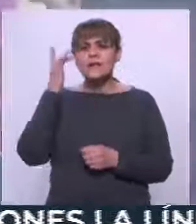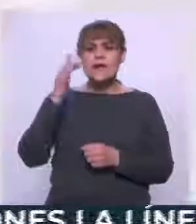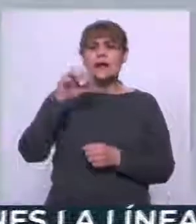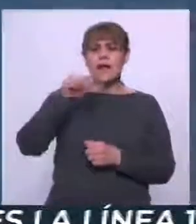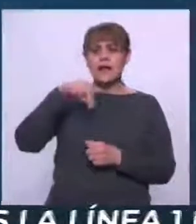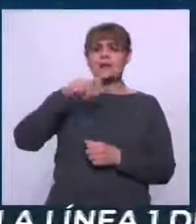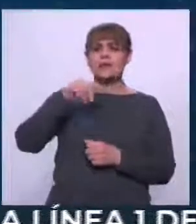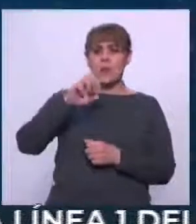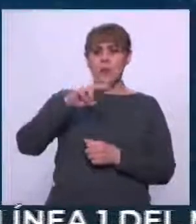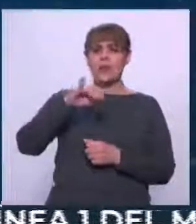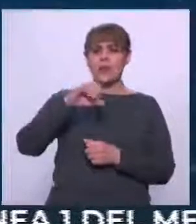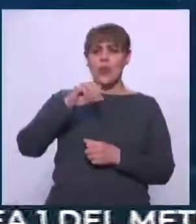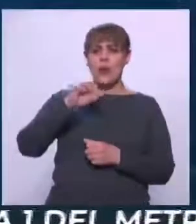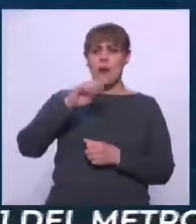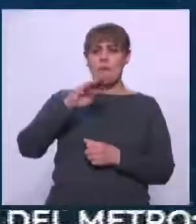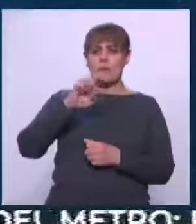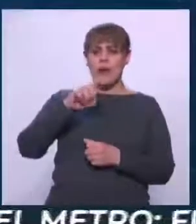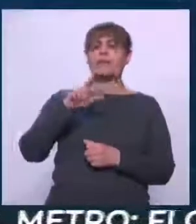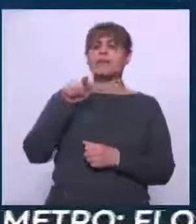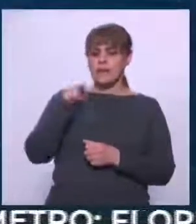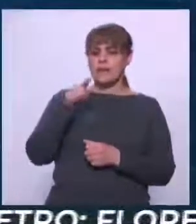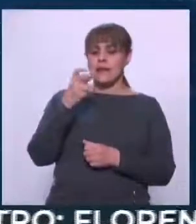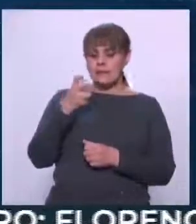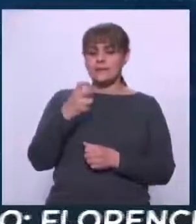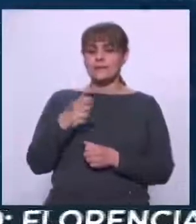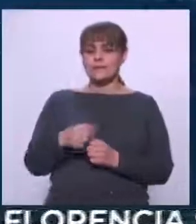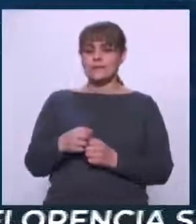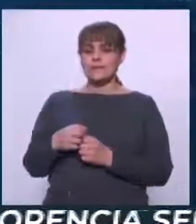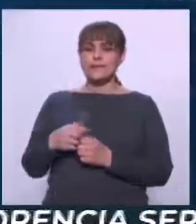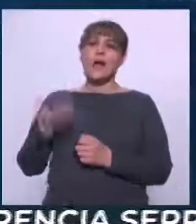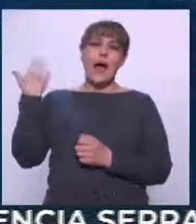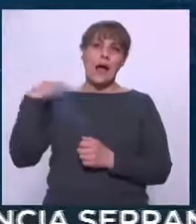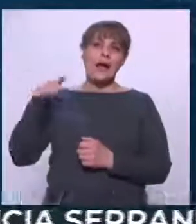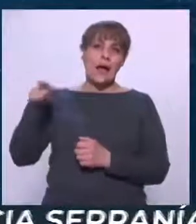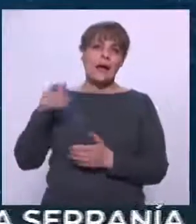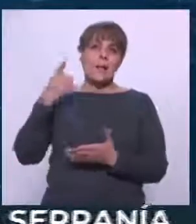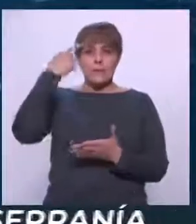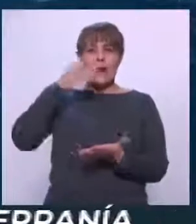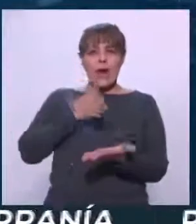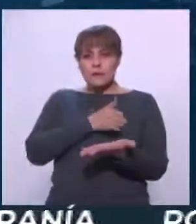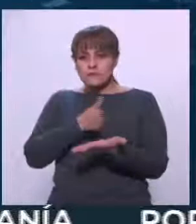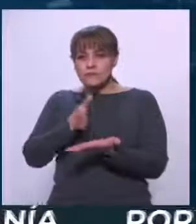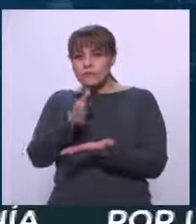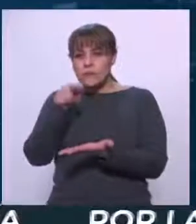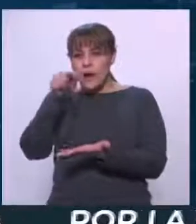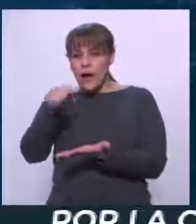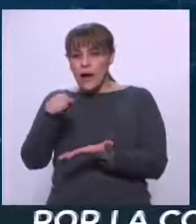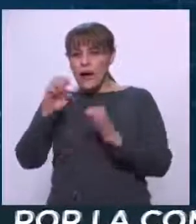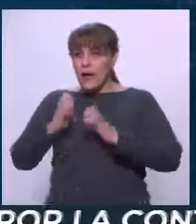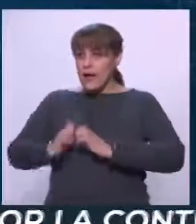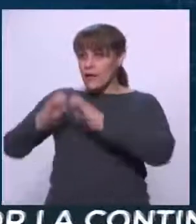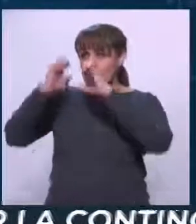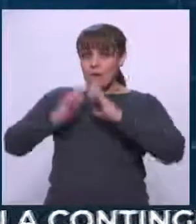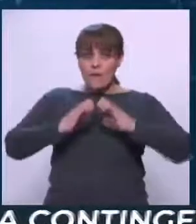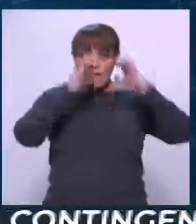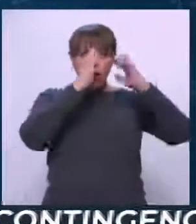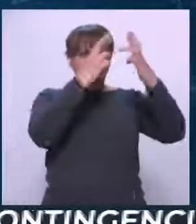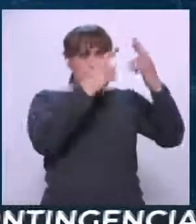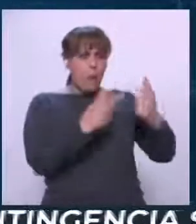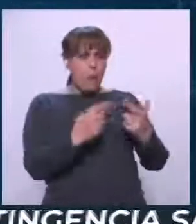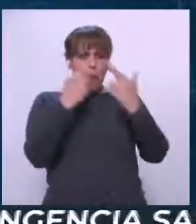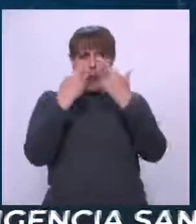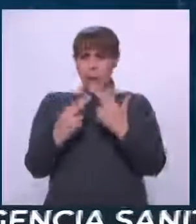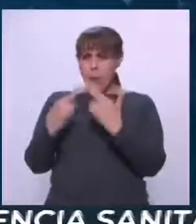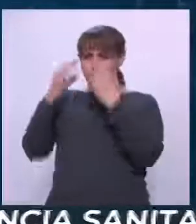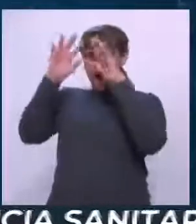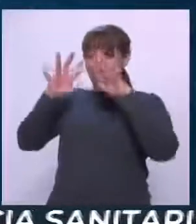las costureras. Sí, bueno, pero eso ya era para llegar allí. Estaban los edificios caídos y a